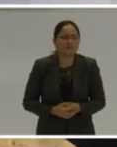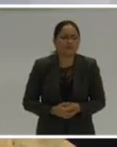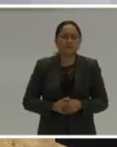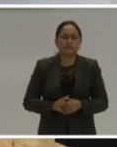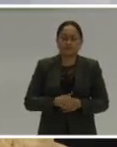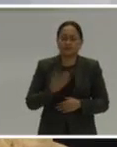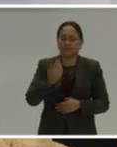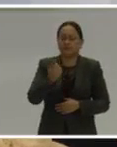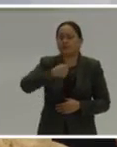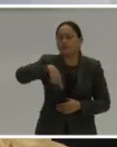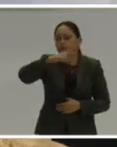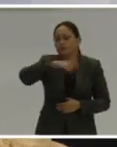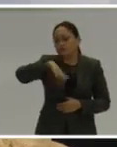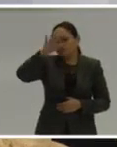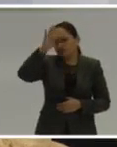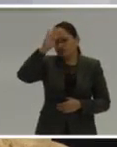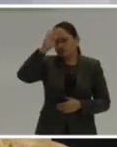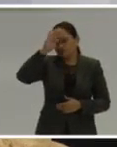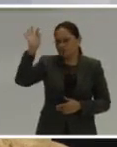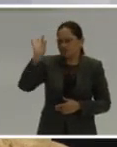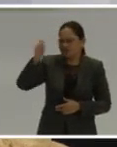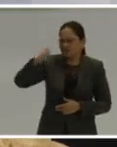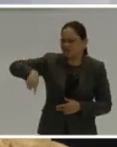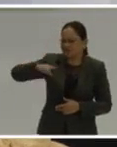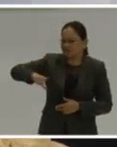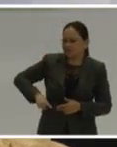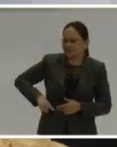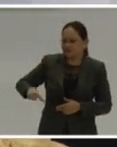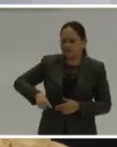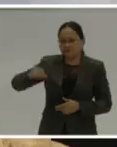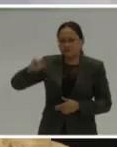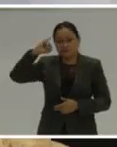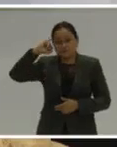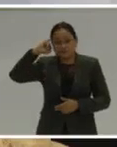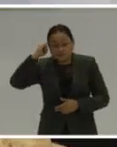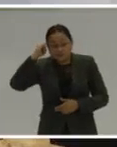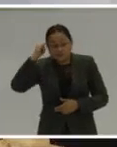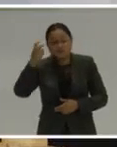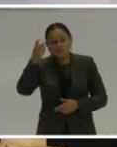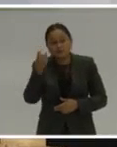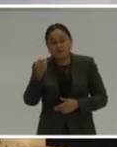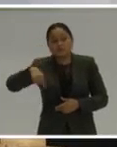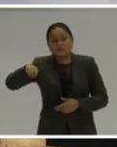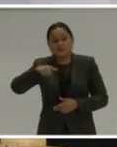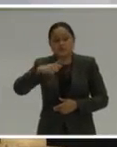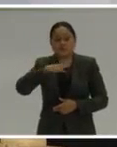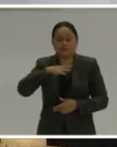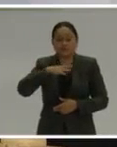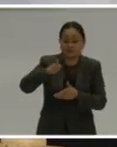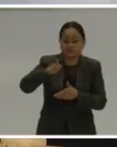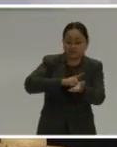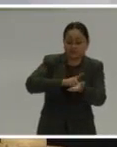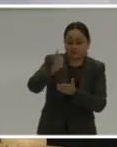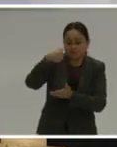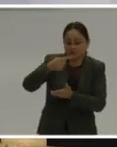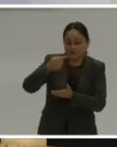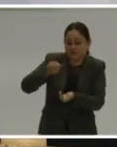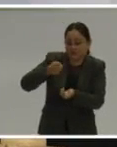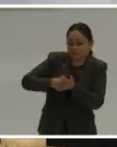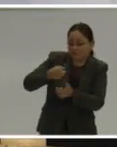Porque pensamos de que los gobiernos indígenas van a ser el derecho al autogobierno, a